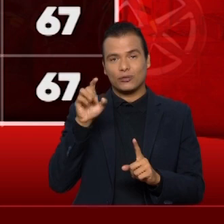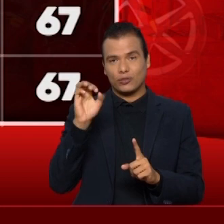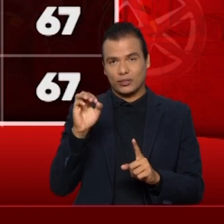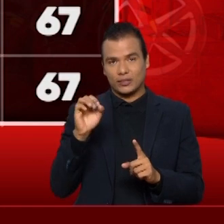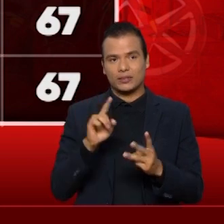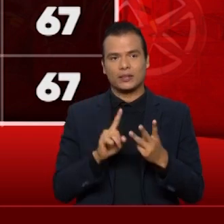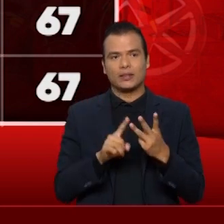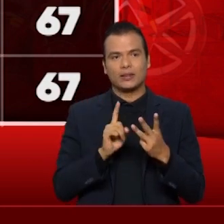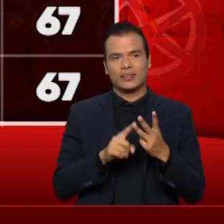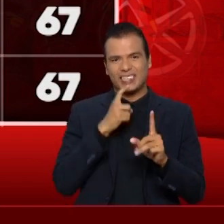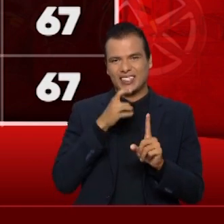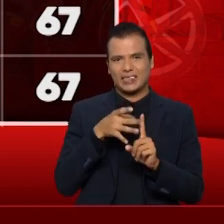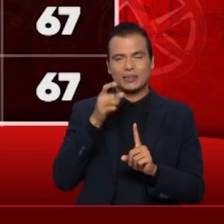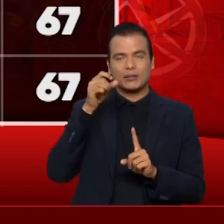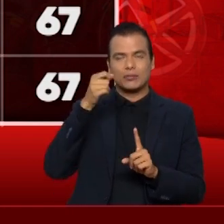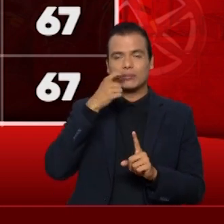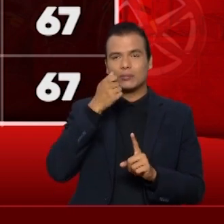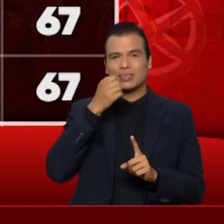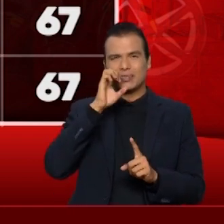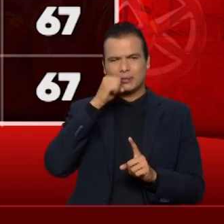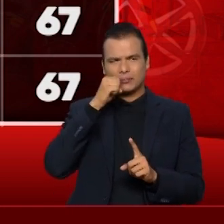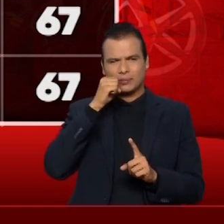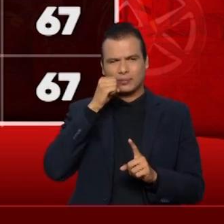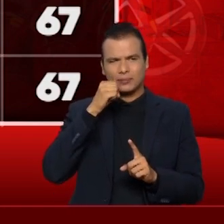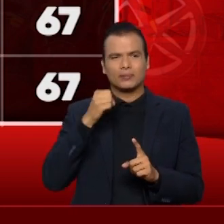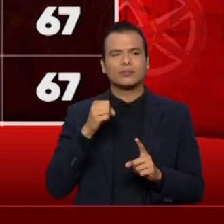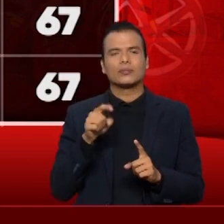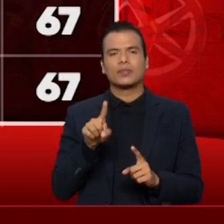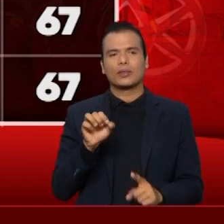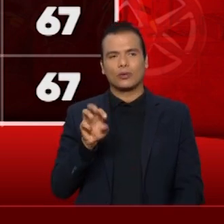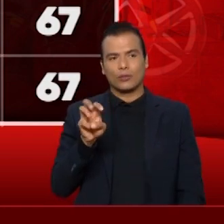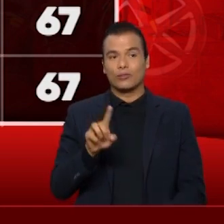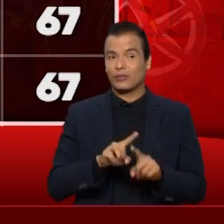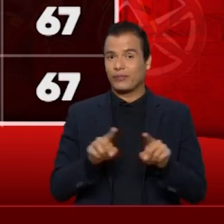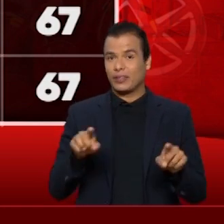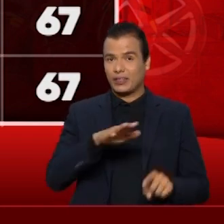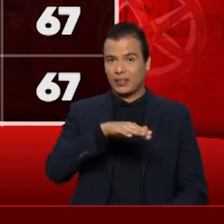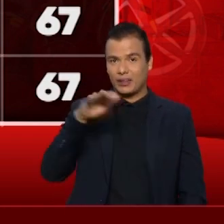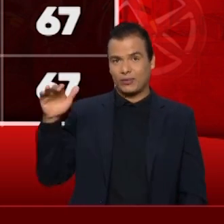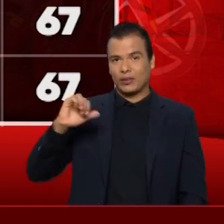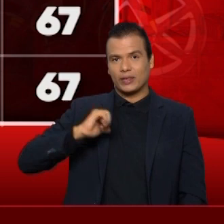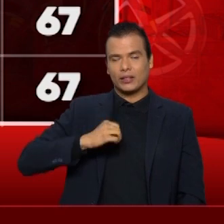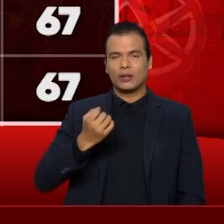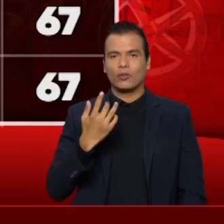bronce. Miren la diferencia en el gráfico con Antioquia, que es segundo. Son